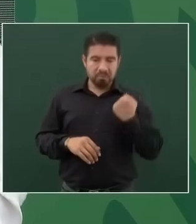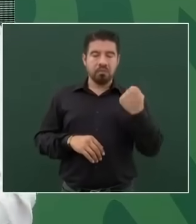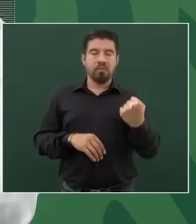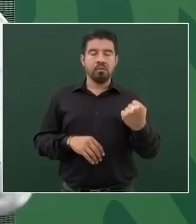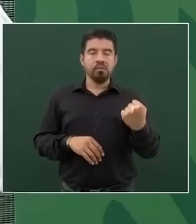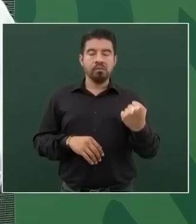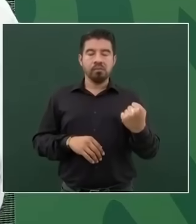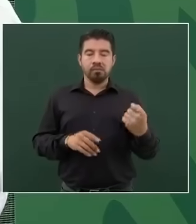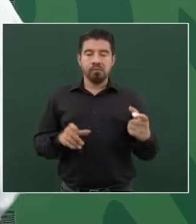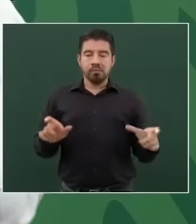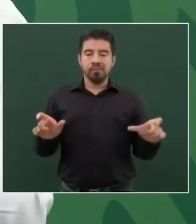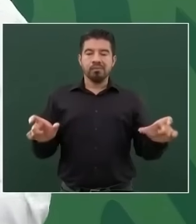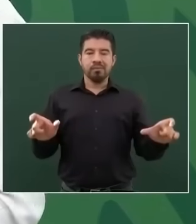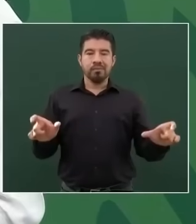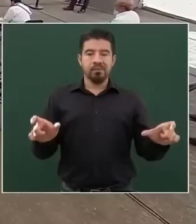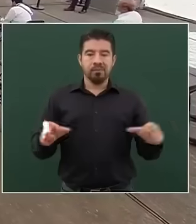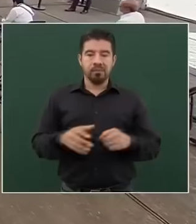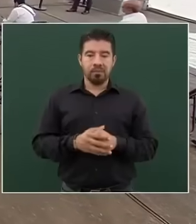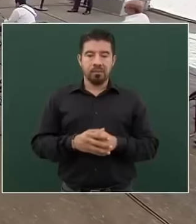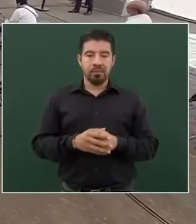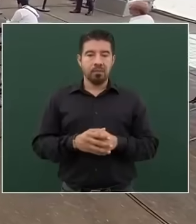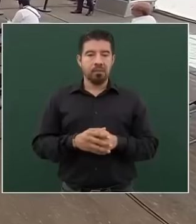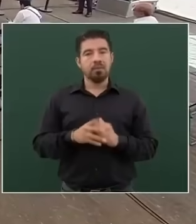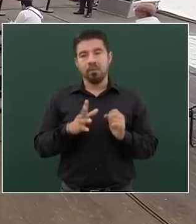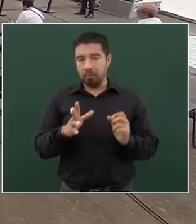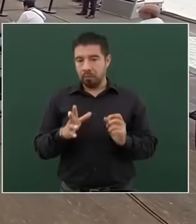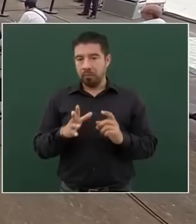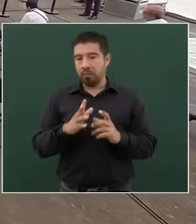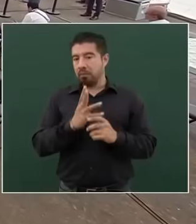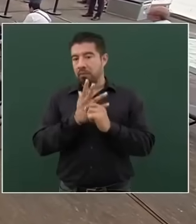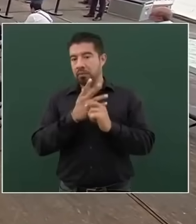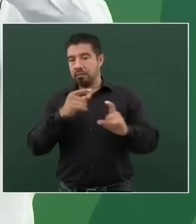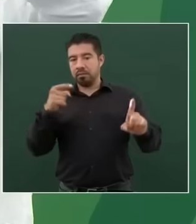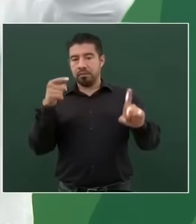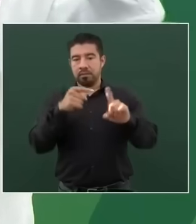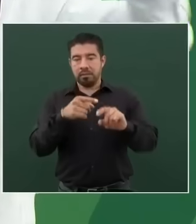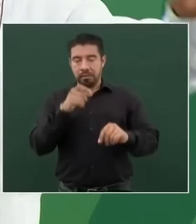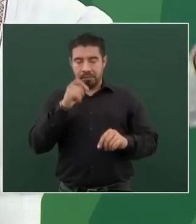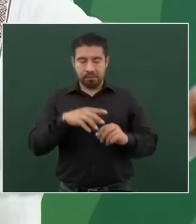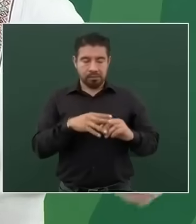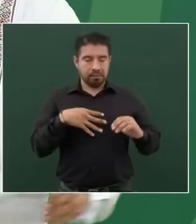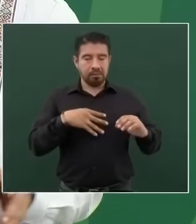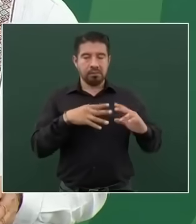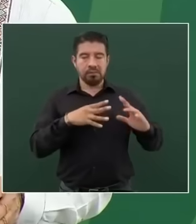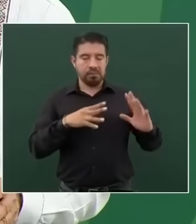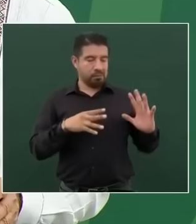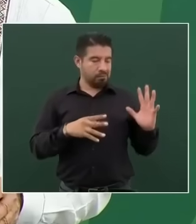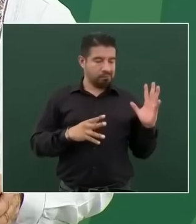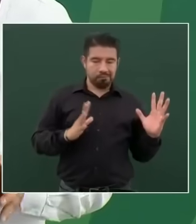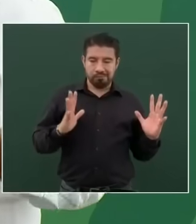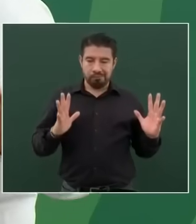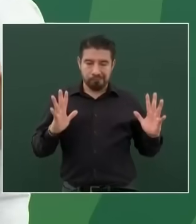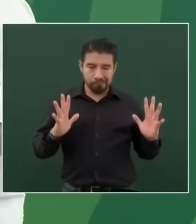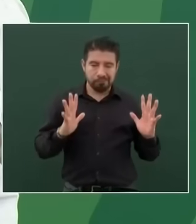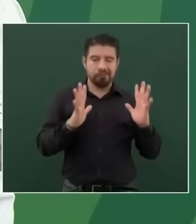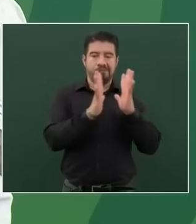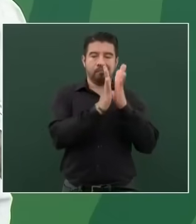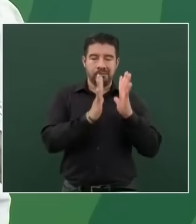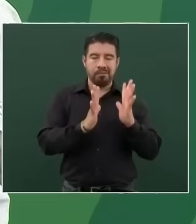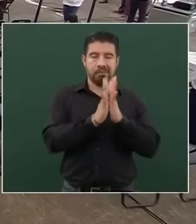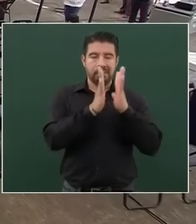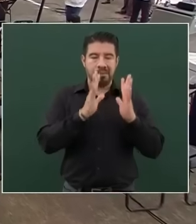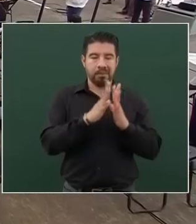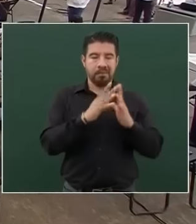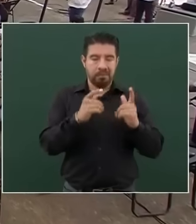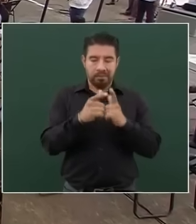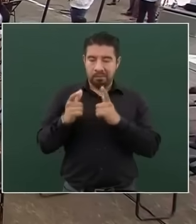se trata todo indica de El enfrentamiento de dos de dos grupos pero